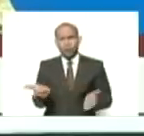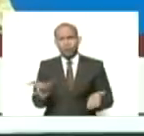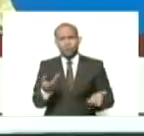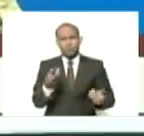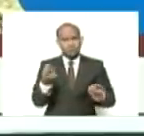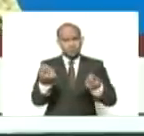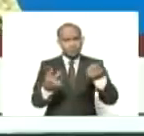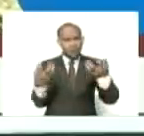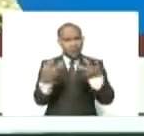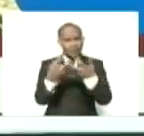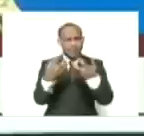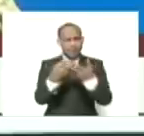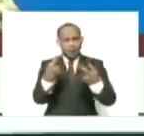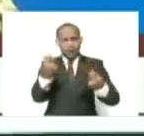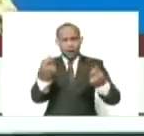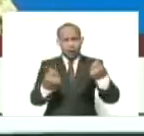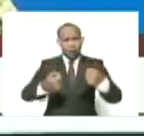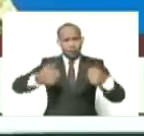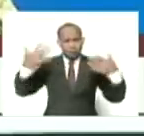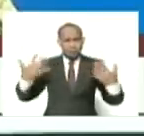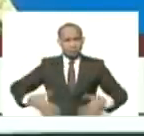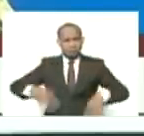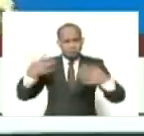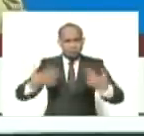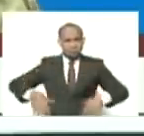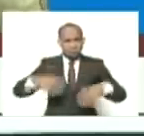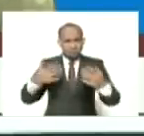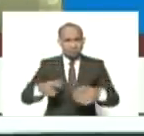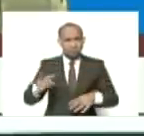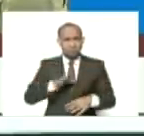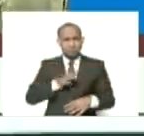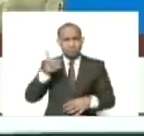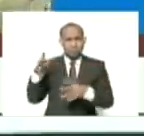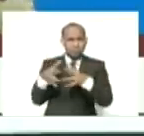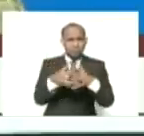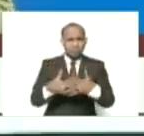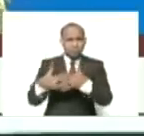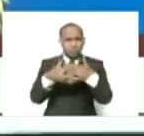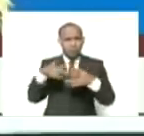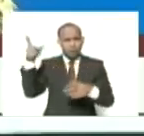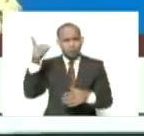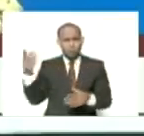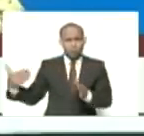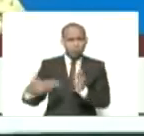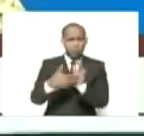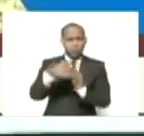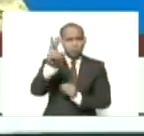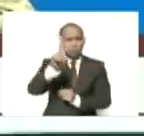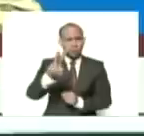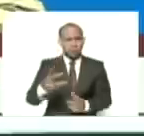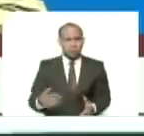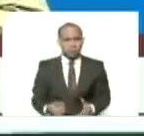guerra económica extrema que llevó el gobierno saliente de Donald Trump a nuestro país.